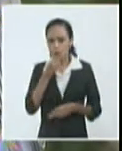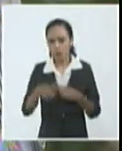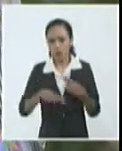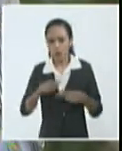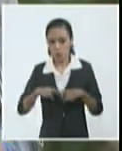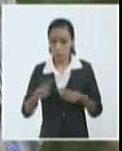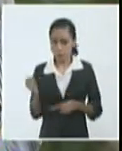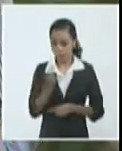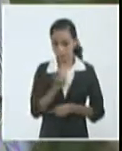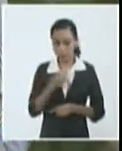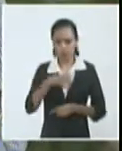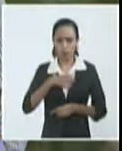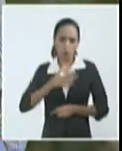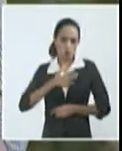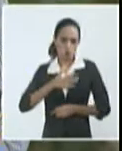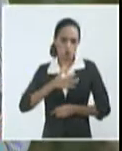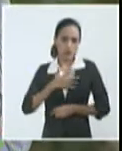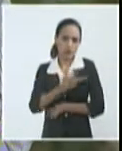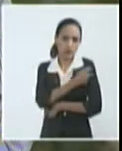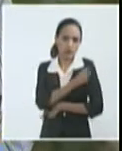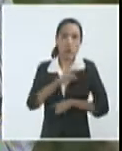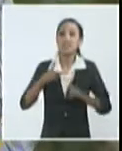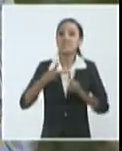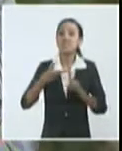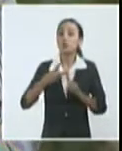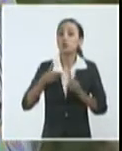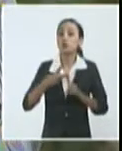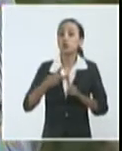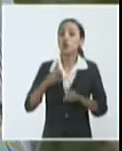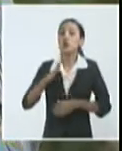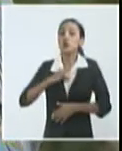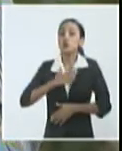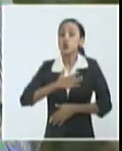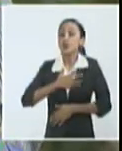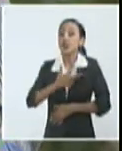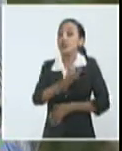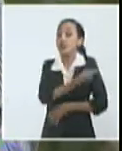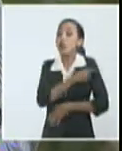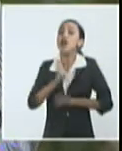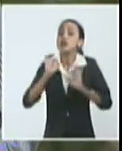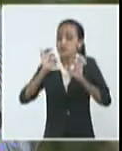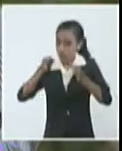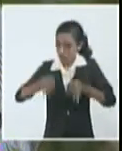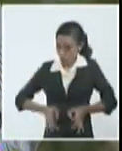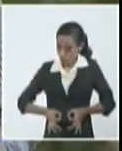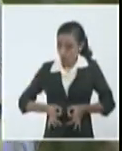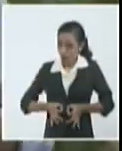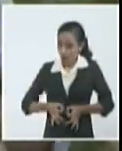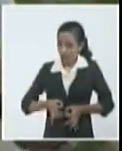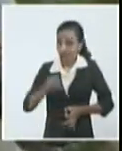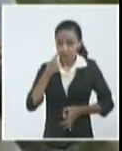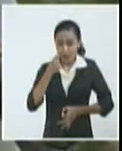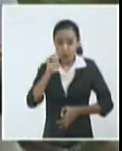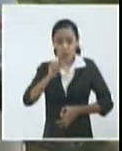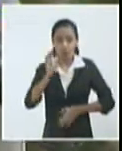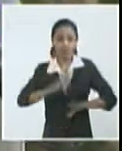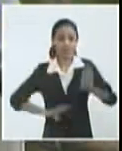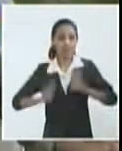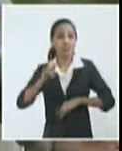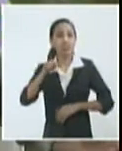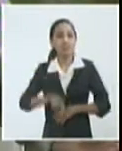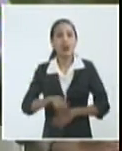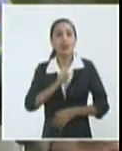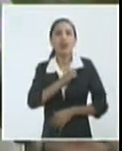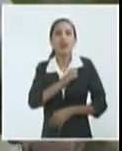vacunas. En segundo lugar, porque nuestras vacunas demostraron que son seguras y nos han dado inmunidad. Y ahora queremos